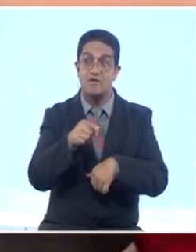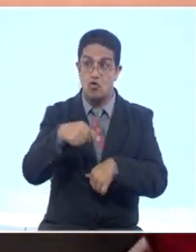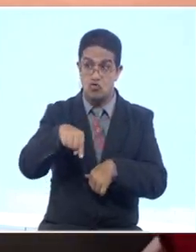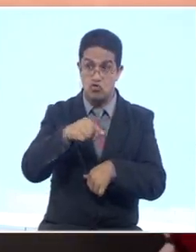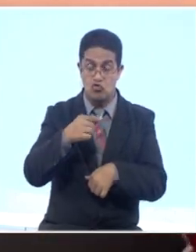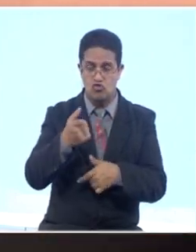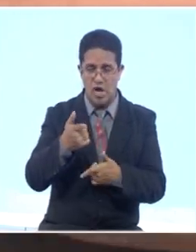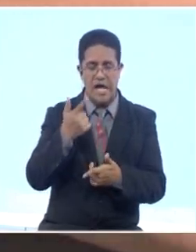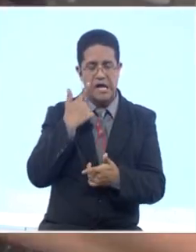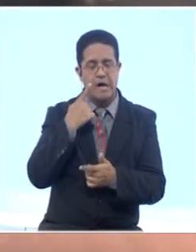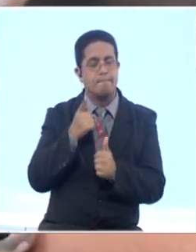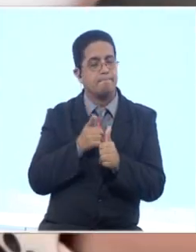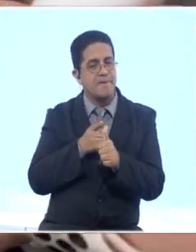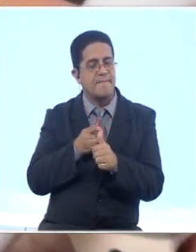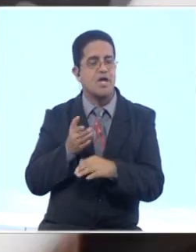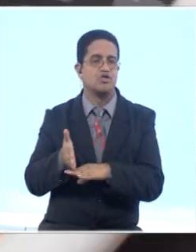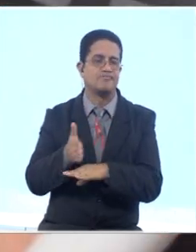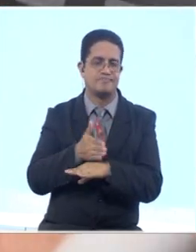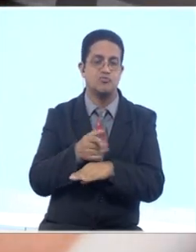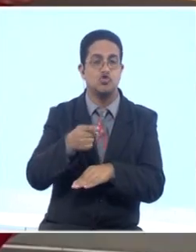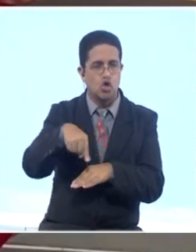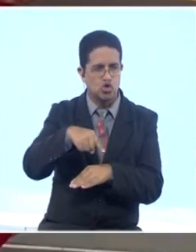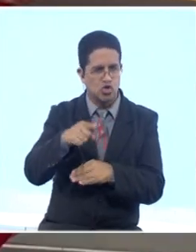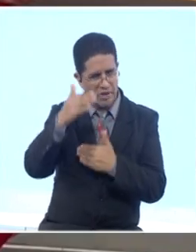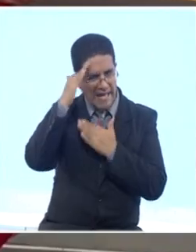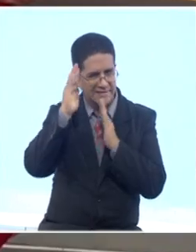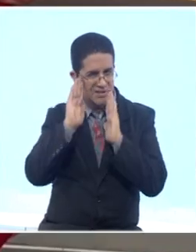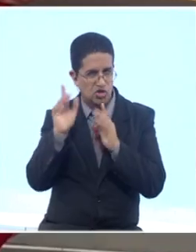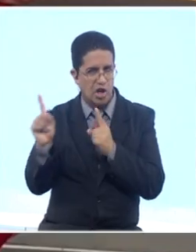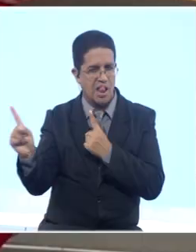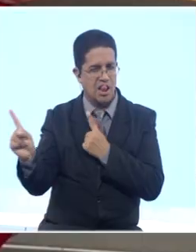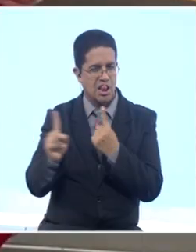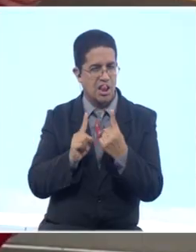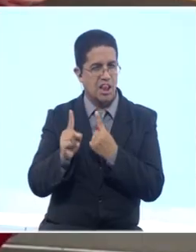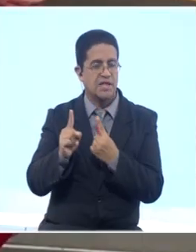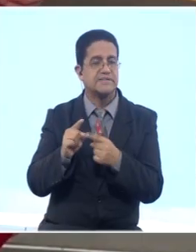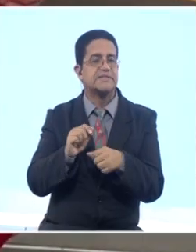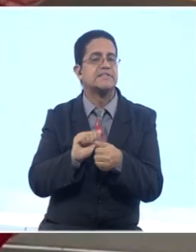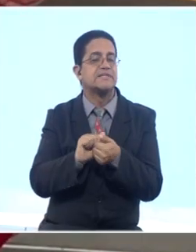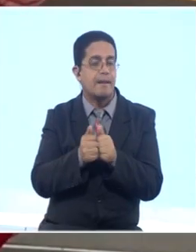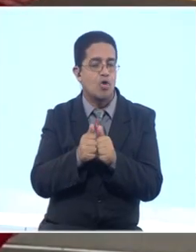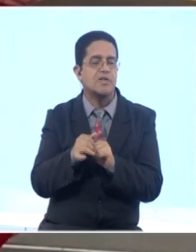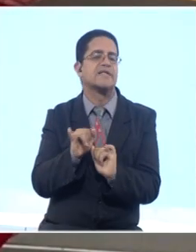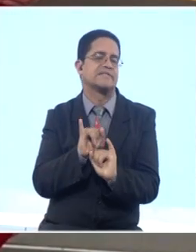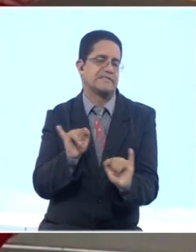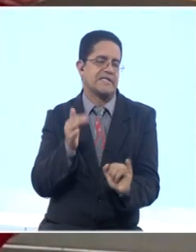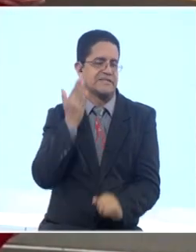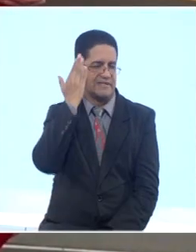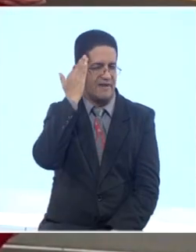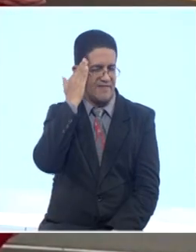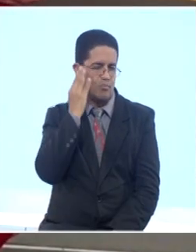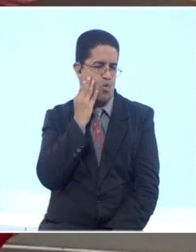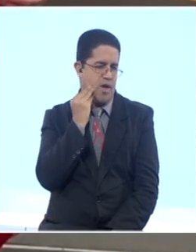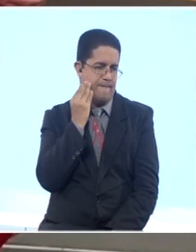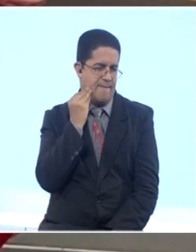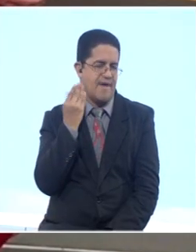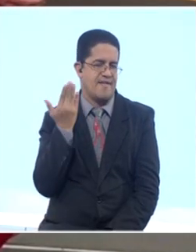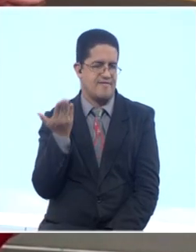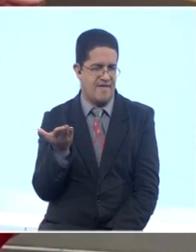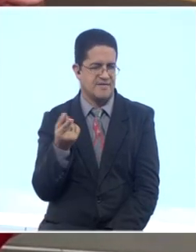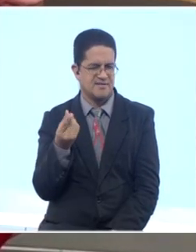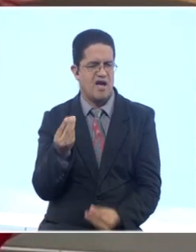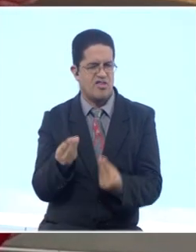musculoesquelético, que atendemos deportistas, ya tenemos una curva de aprendizaje y una experiencia en